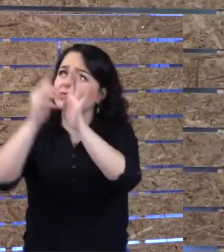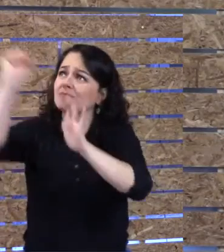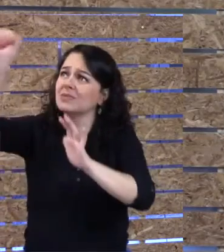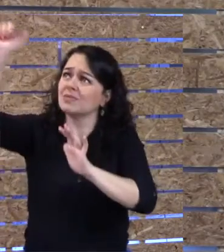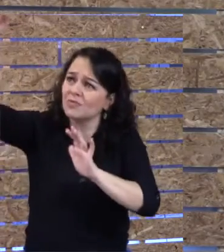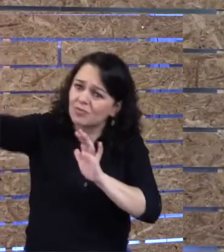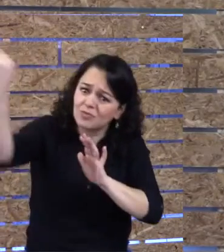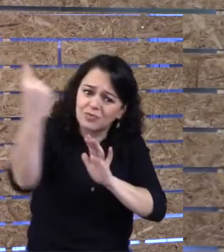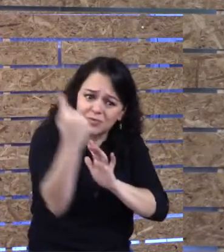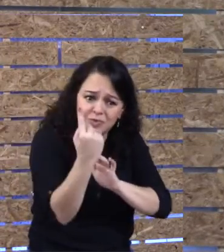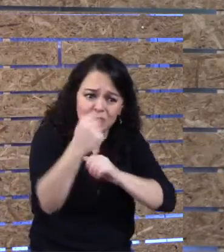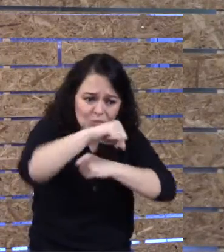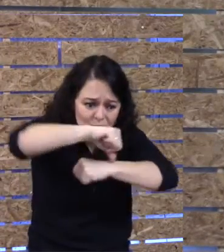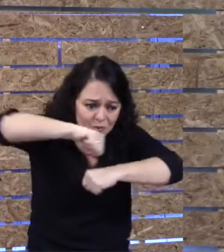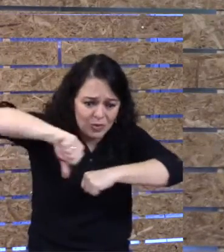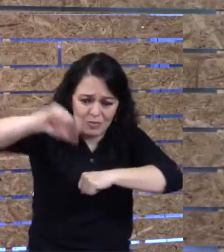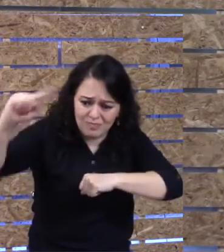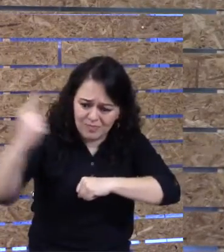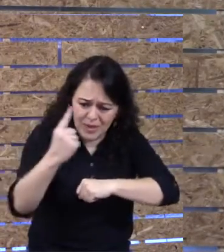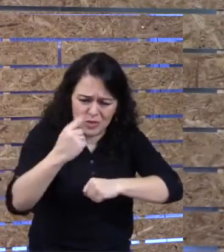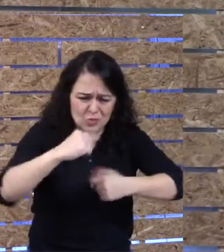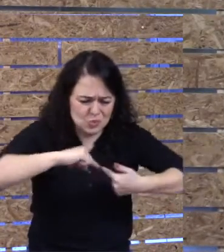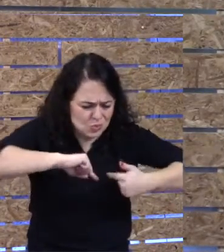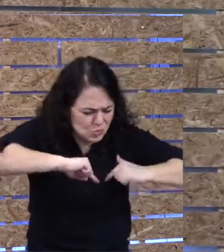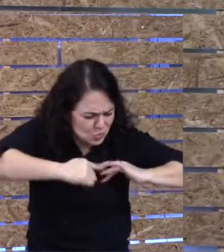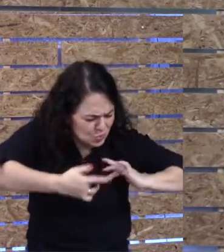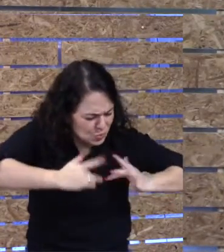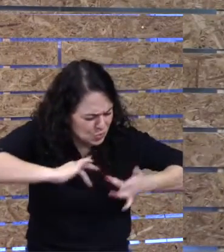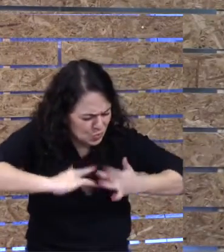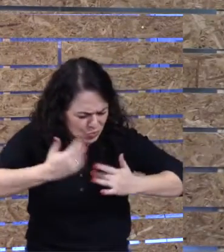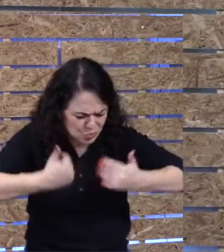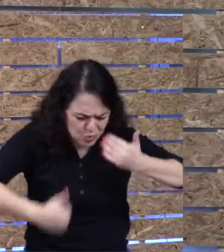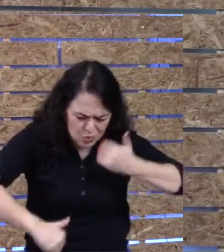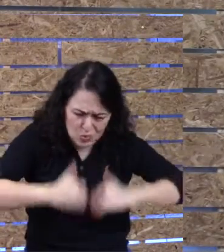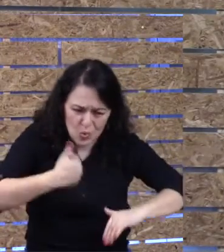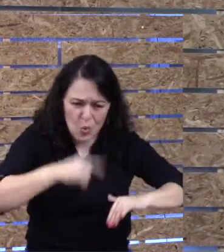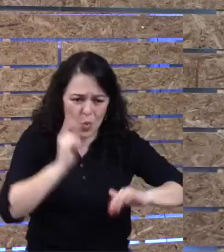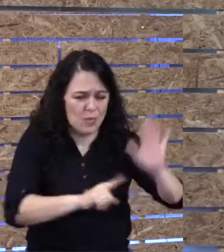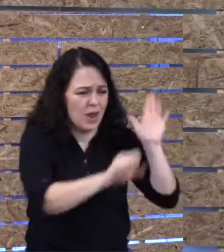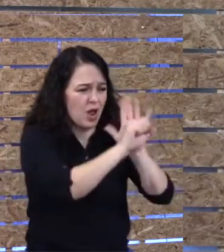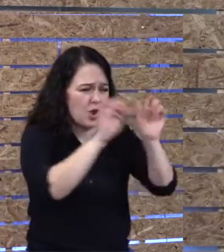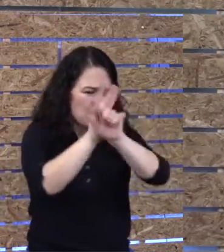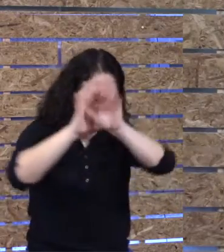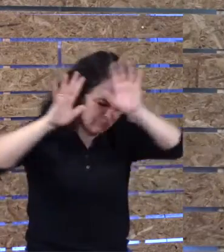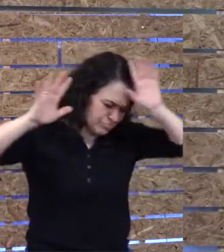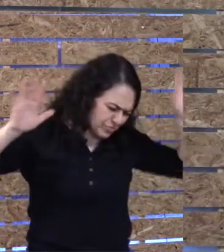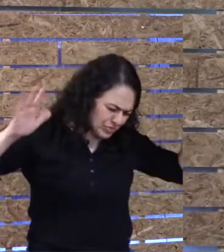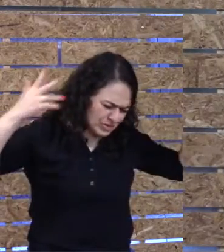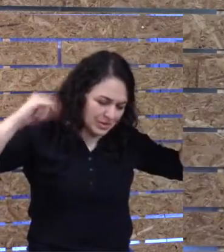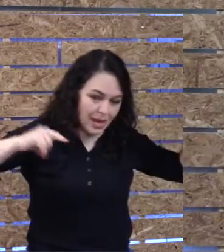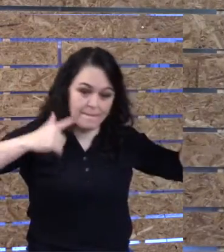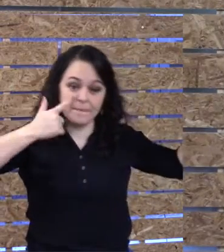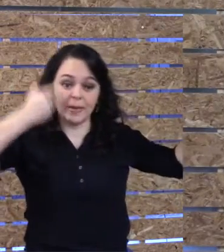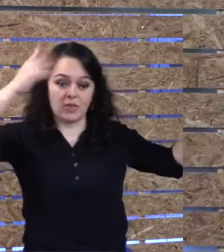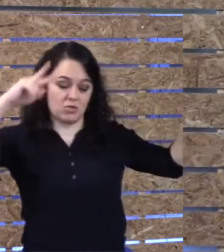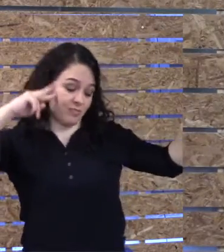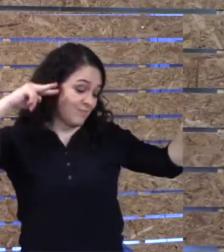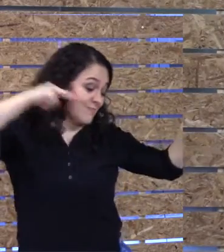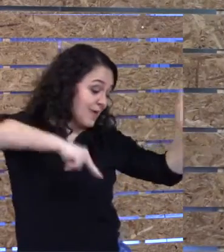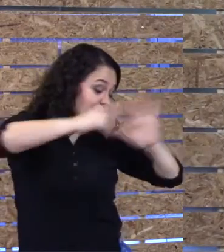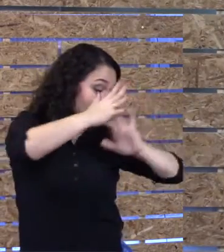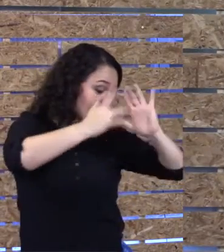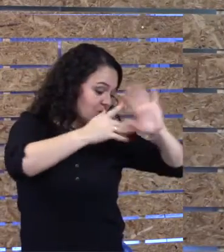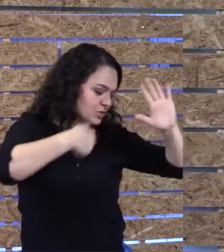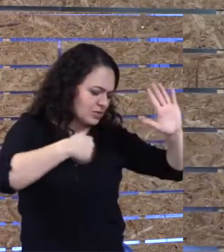testificado por el Nuevo Testamento. Es por el abandono de Cristo en la cruz que yo puedo ser comprado como oveja.